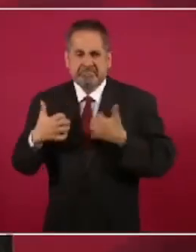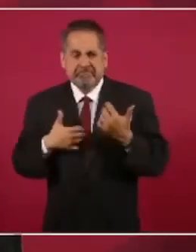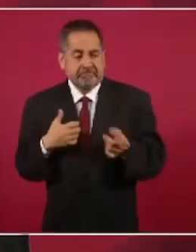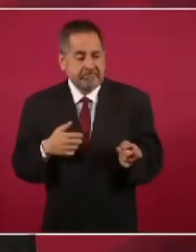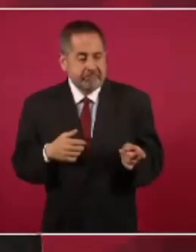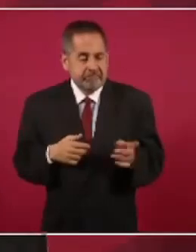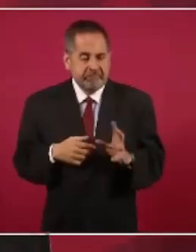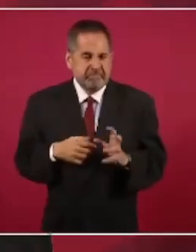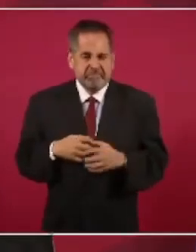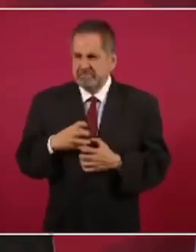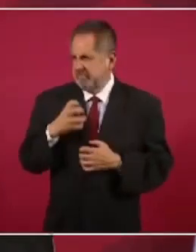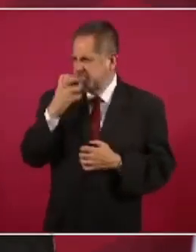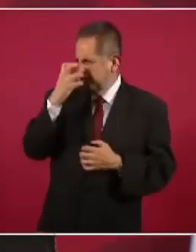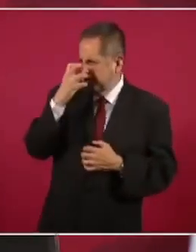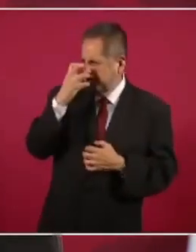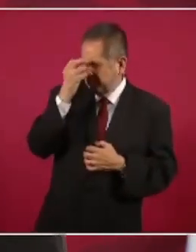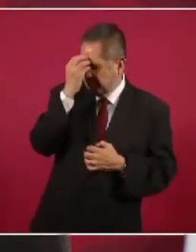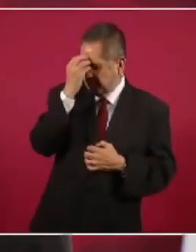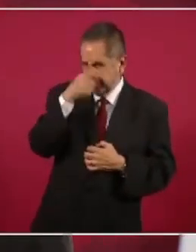gruñón,